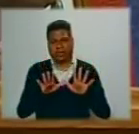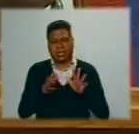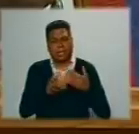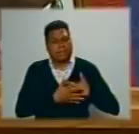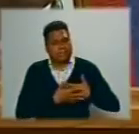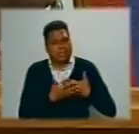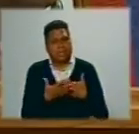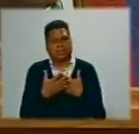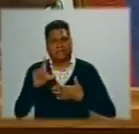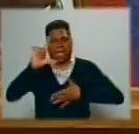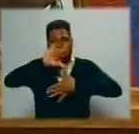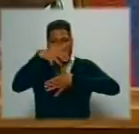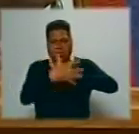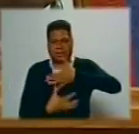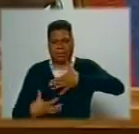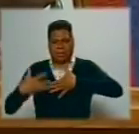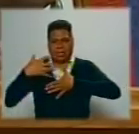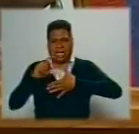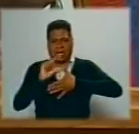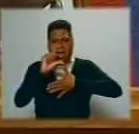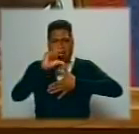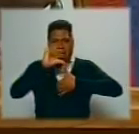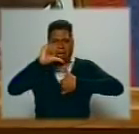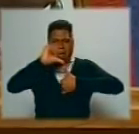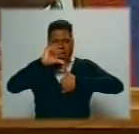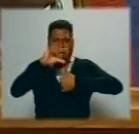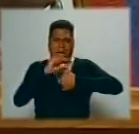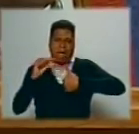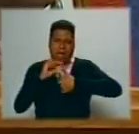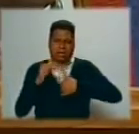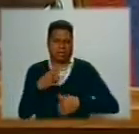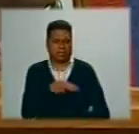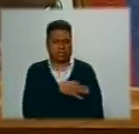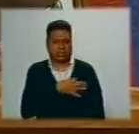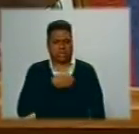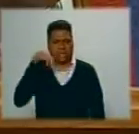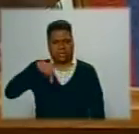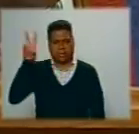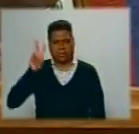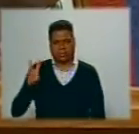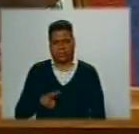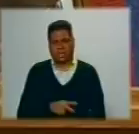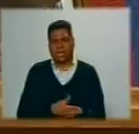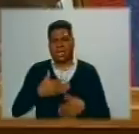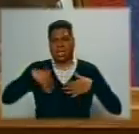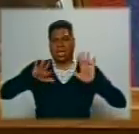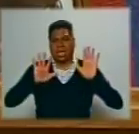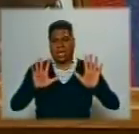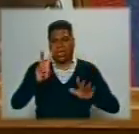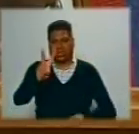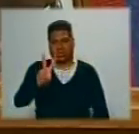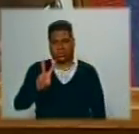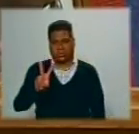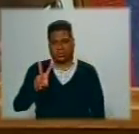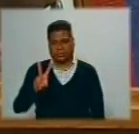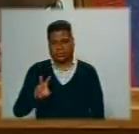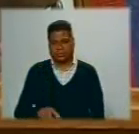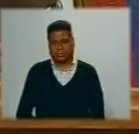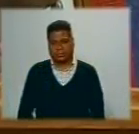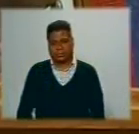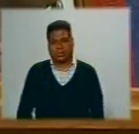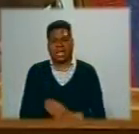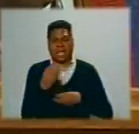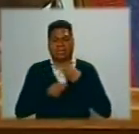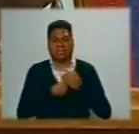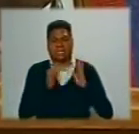integración latinoamericana y caribeña, defendiendo los intereses económicos y sociales de la nación. 12. Garantizar el desarrollo